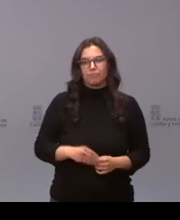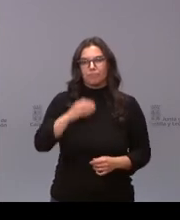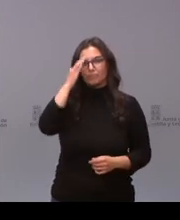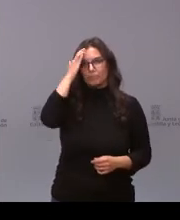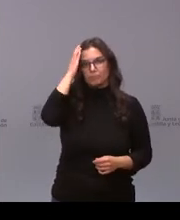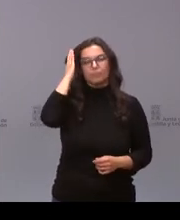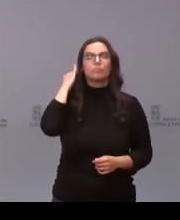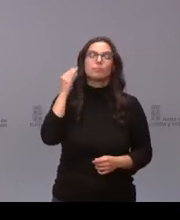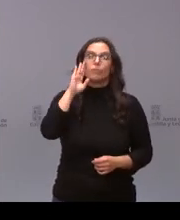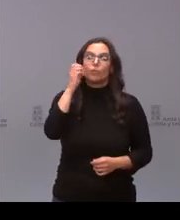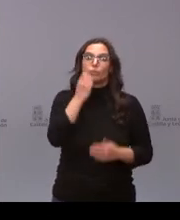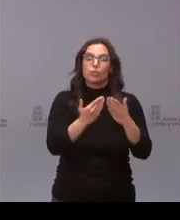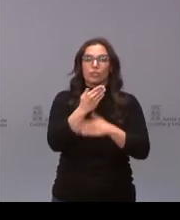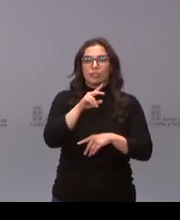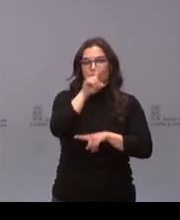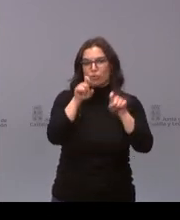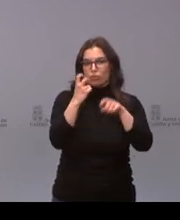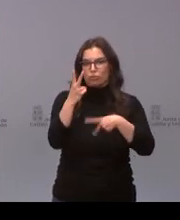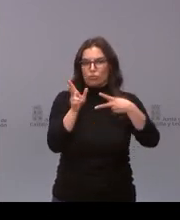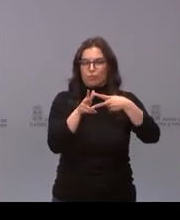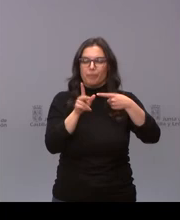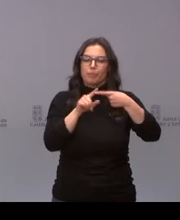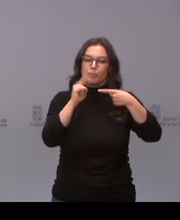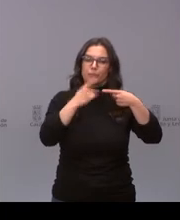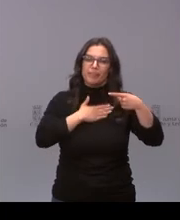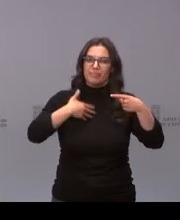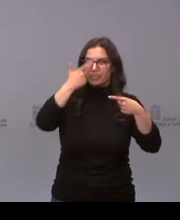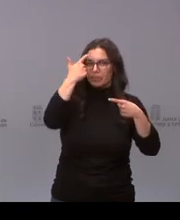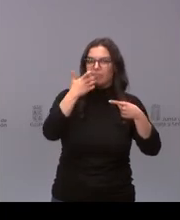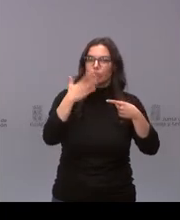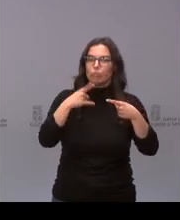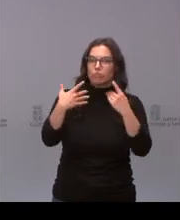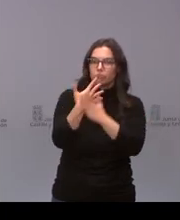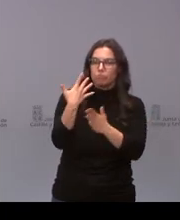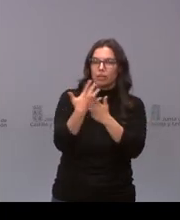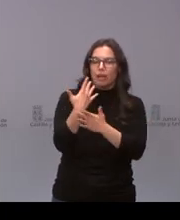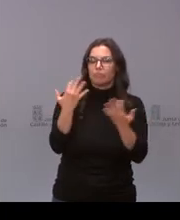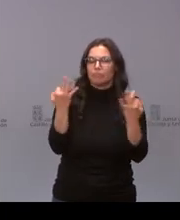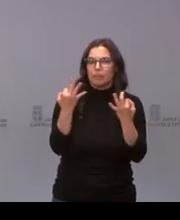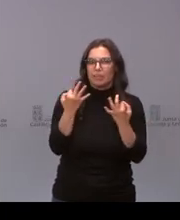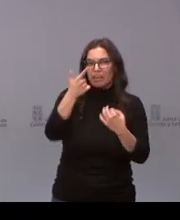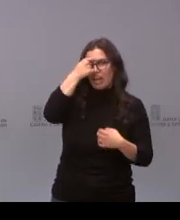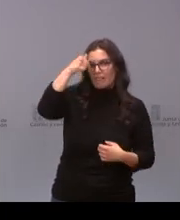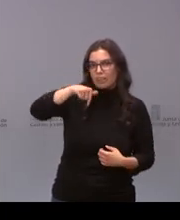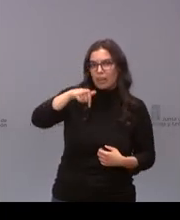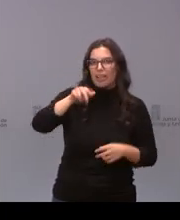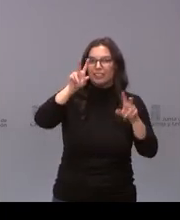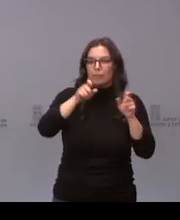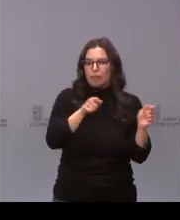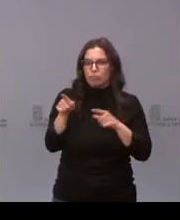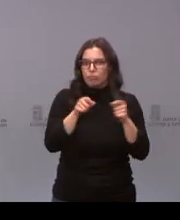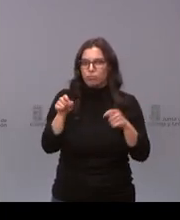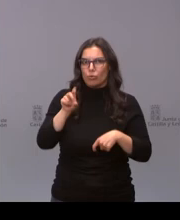Hola, buenos días. Dos preguntas. En primer lugar, quería saber si nos podían explicar qué es lo que está sucediendo en Ávila en cuanto a los ingresos en la